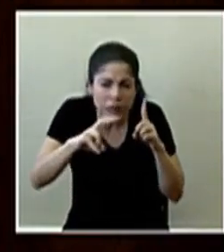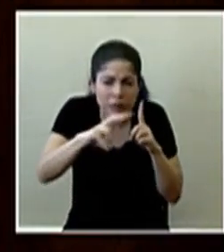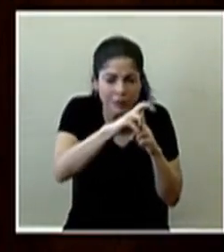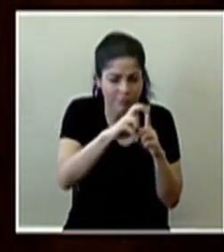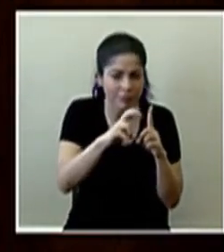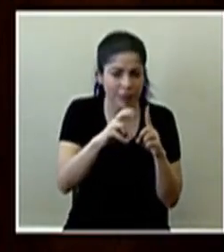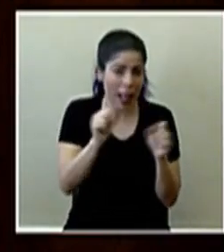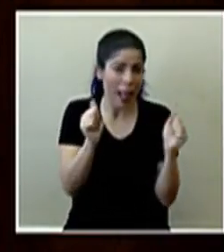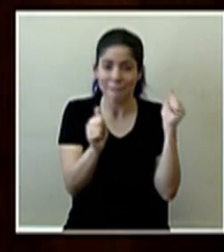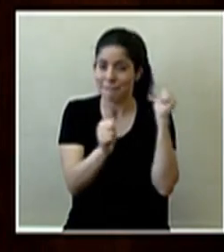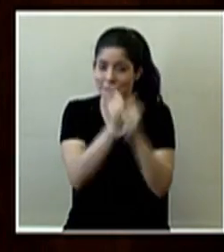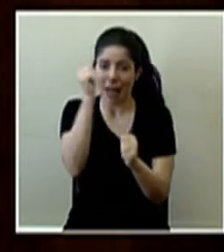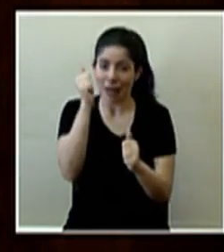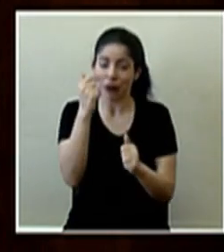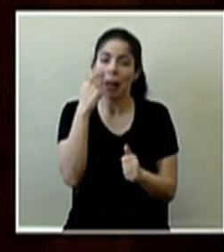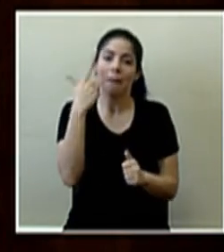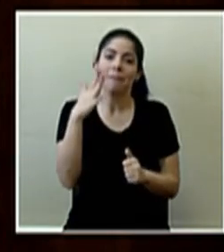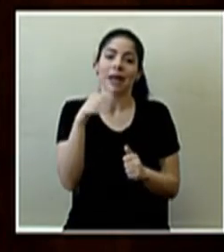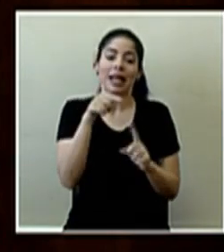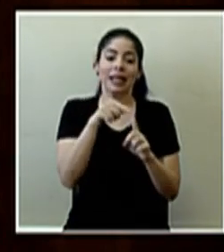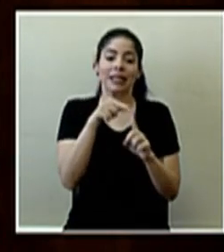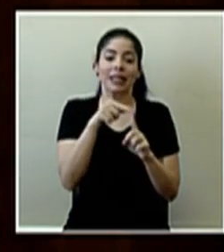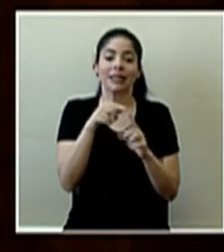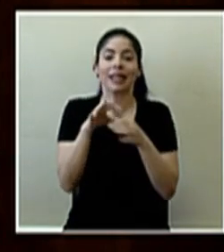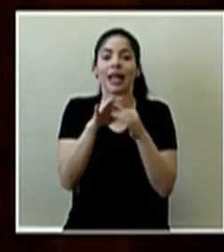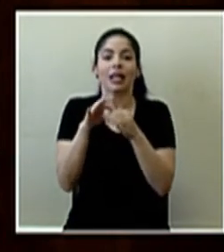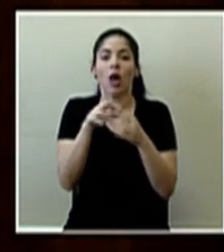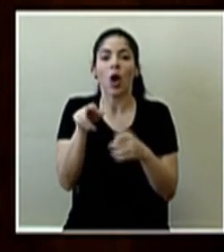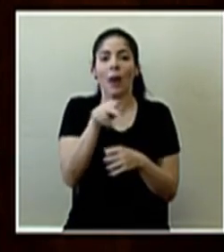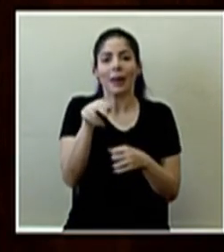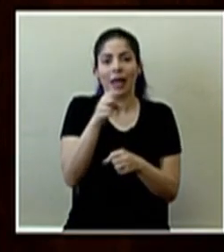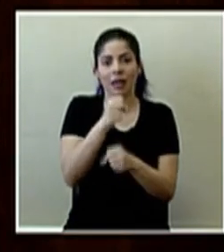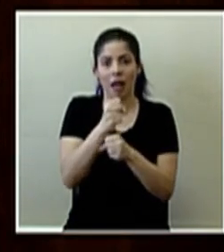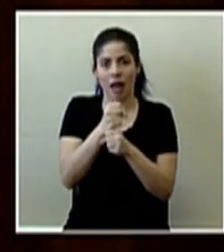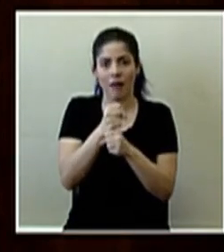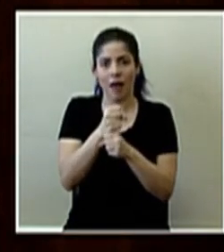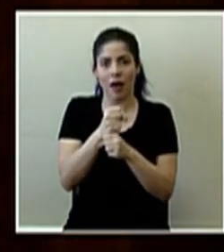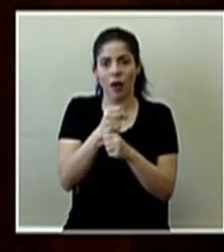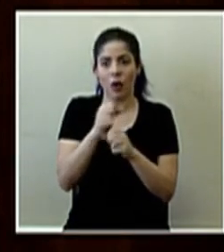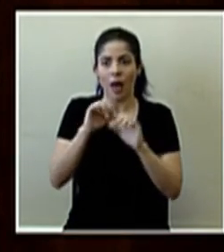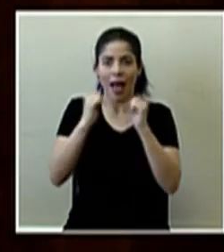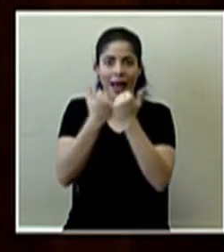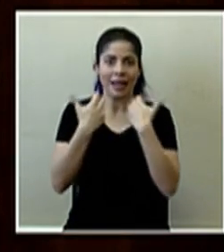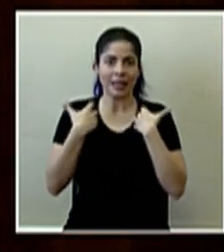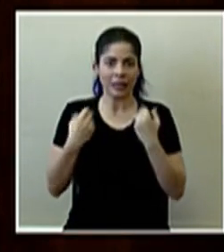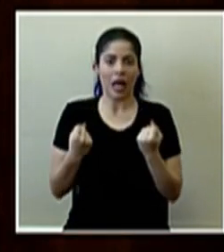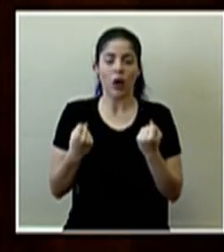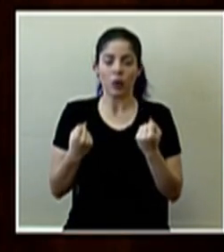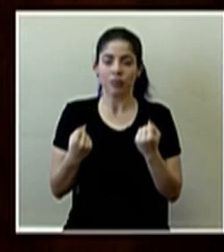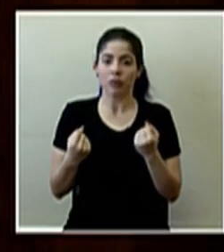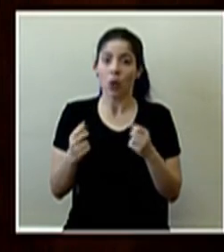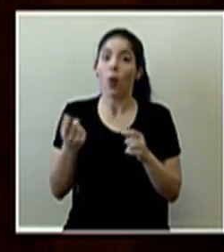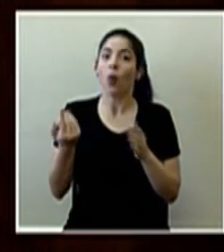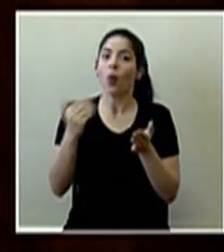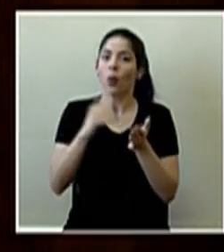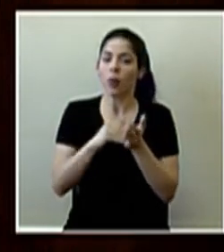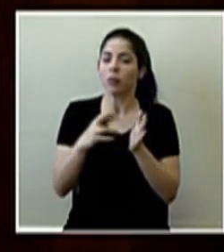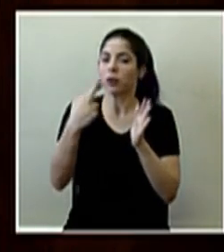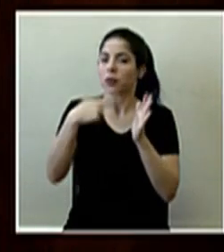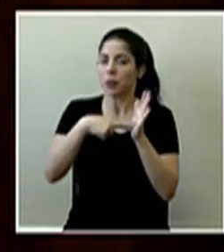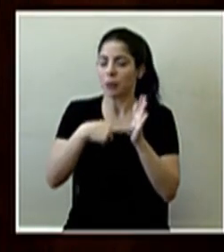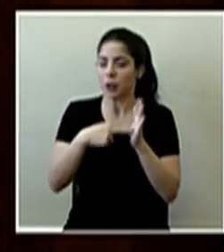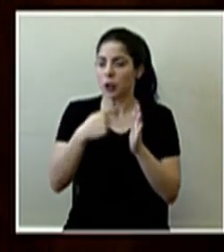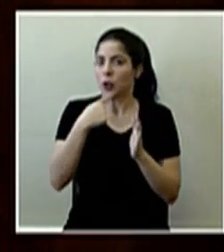mayoría, si no todos, parecieran ser nexos entre colegas en el sector salud, ¿verdad? De nuevo, reitero lo